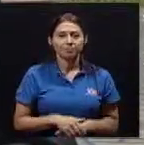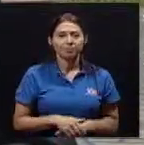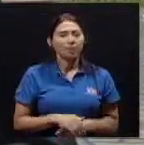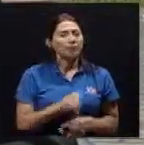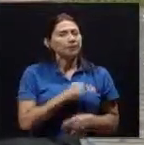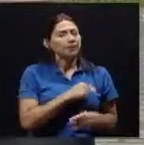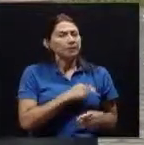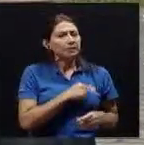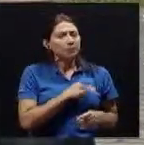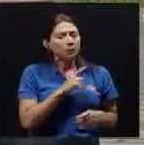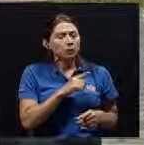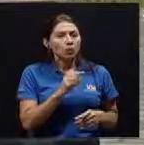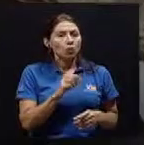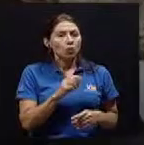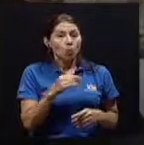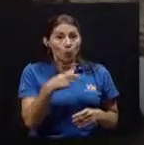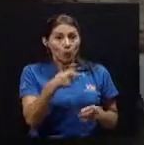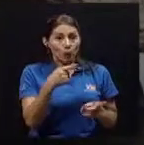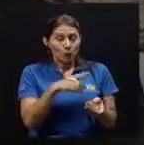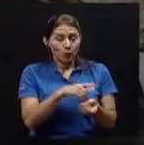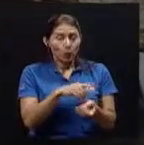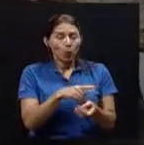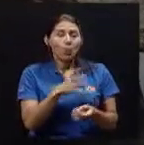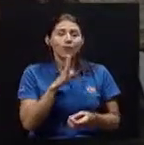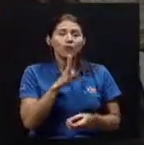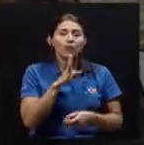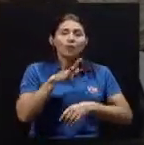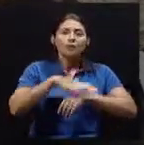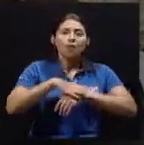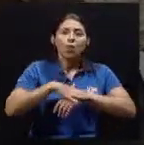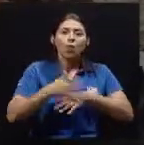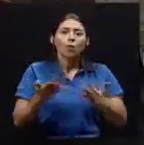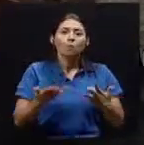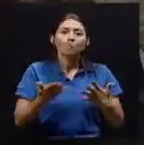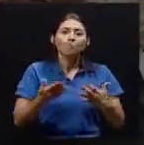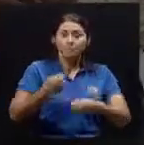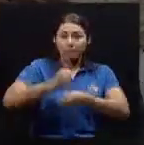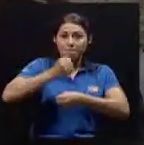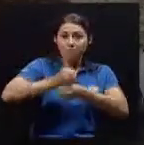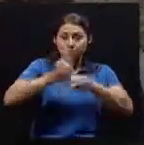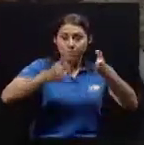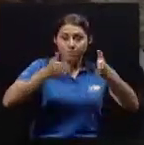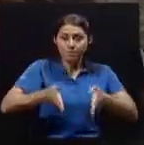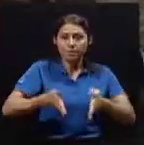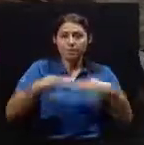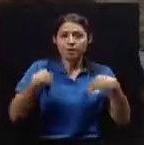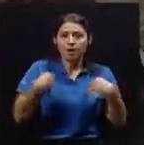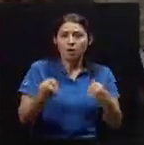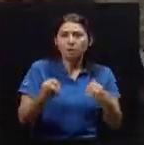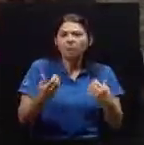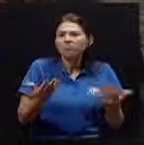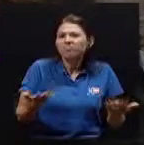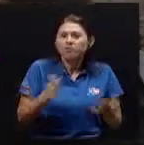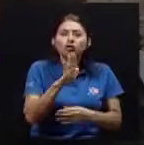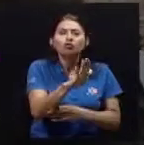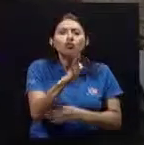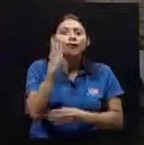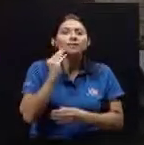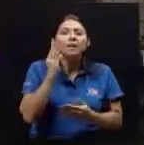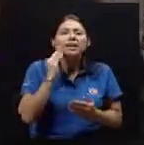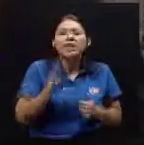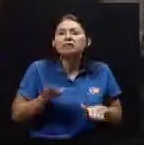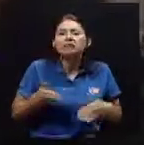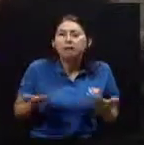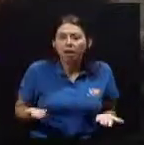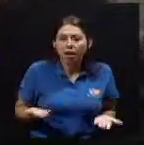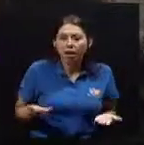también, perdón, doña Naivis, cuando menciona ahora don Marco, el de lo que sería también el personal de salud, sí, me gustaría que nos comenten su